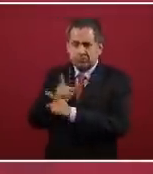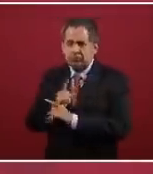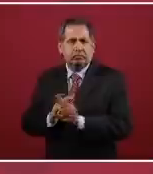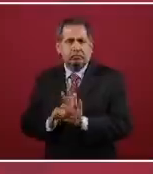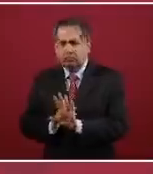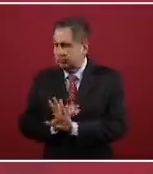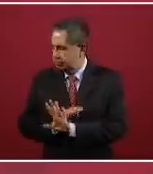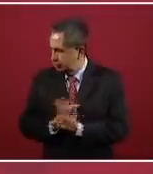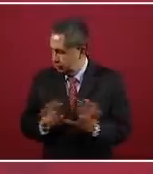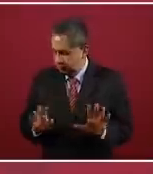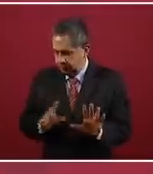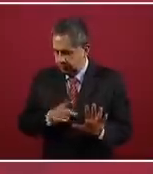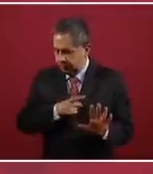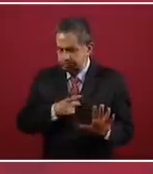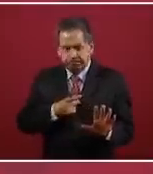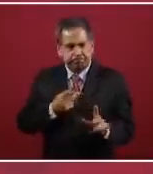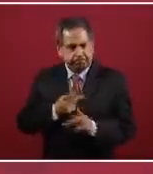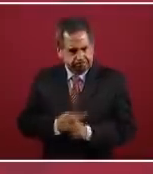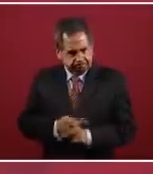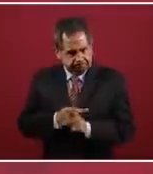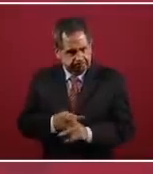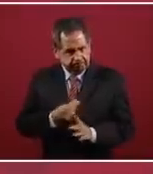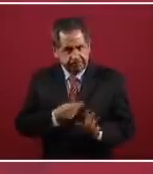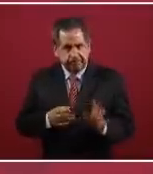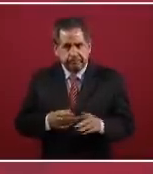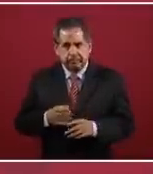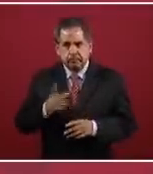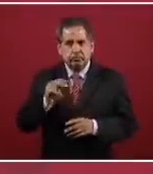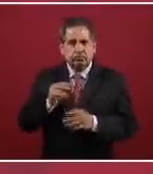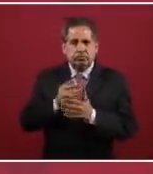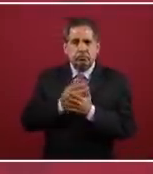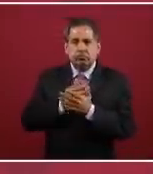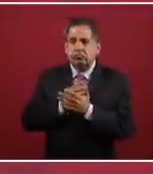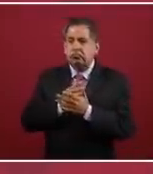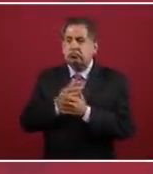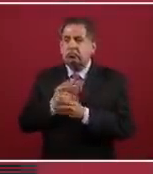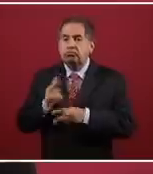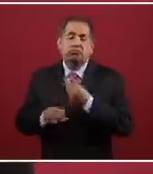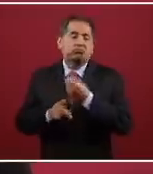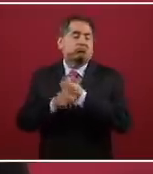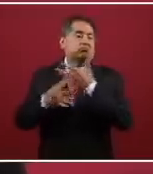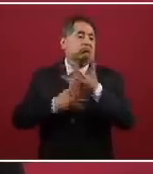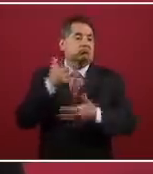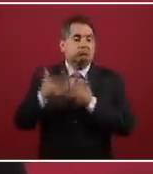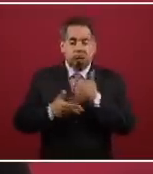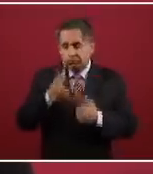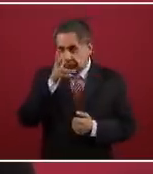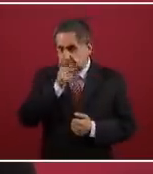y que no se escale un conflicto